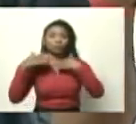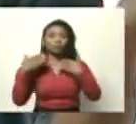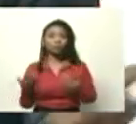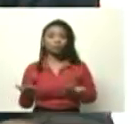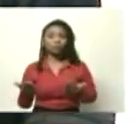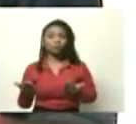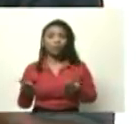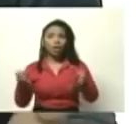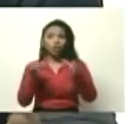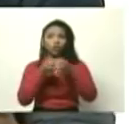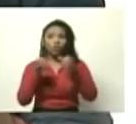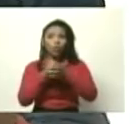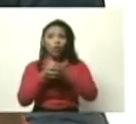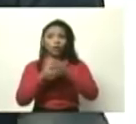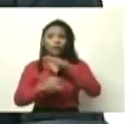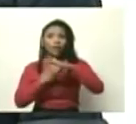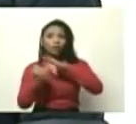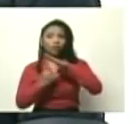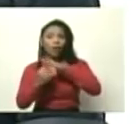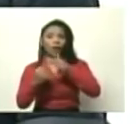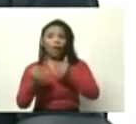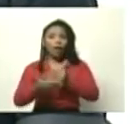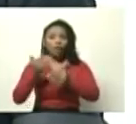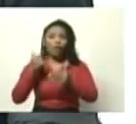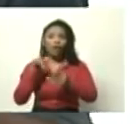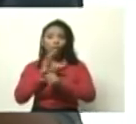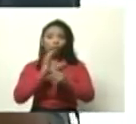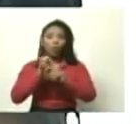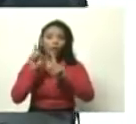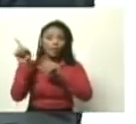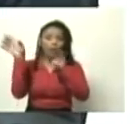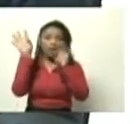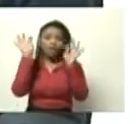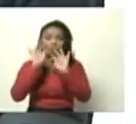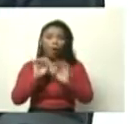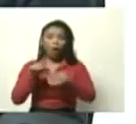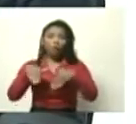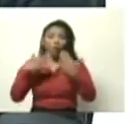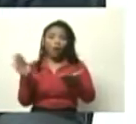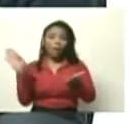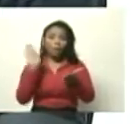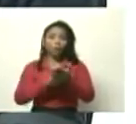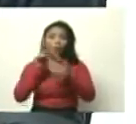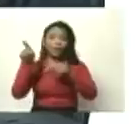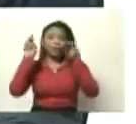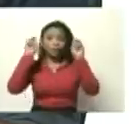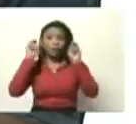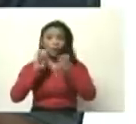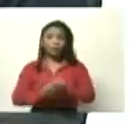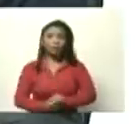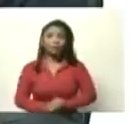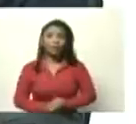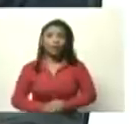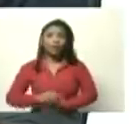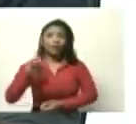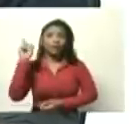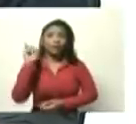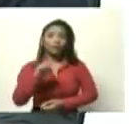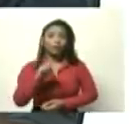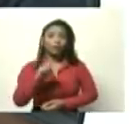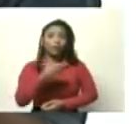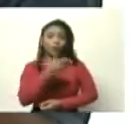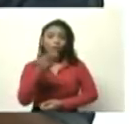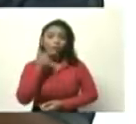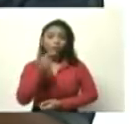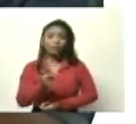de organismos internacionales tradicionales, digámoslo de esa forma. ¿Cuál es su posición en ese aspecto? Y también usted